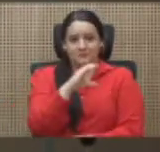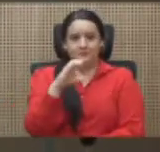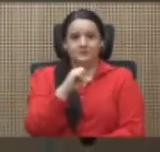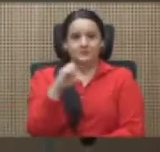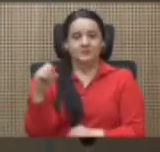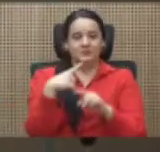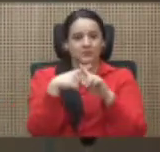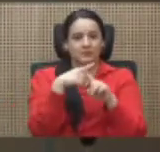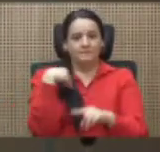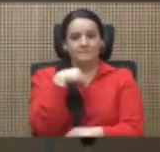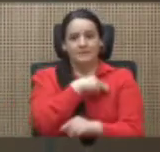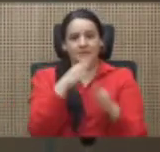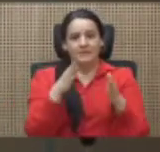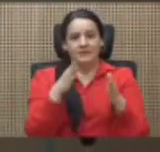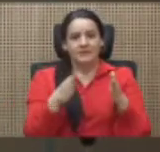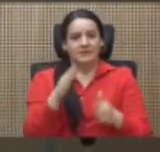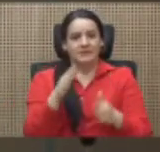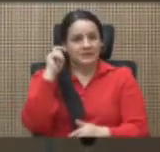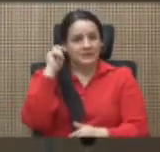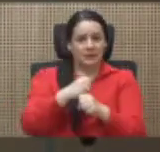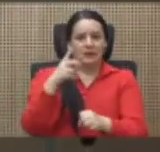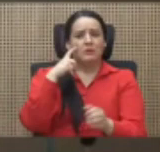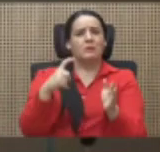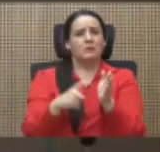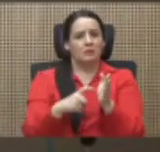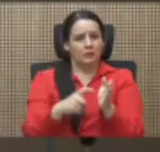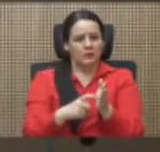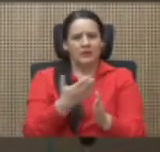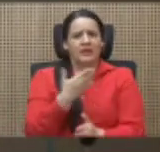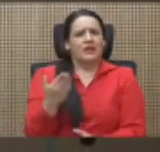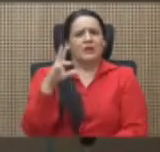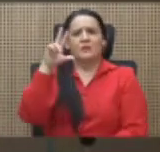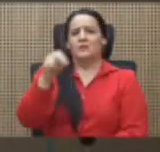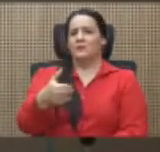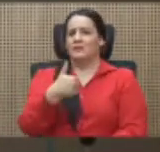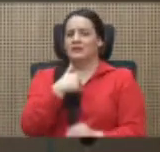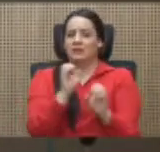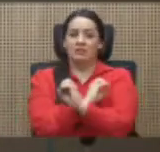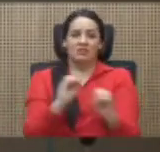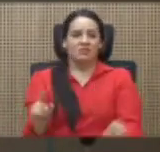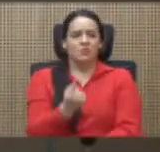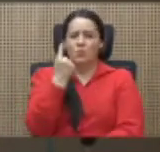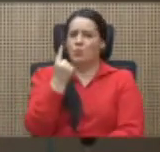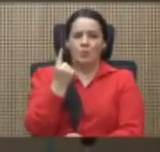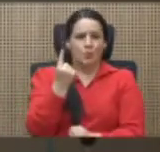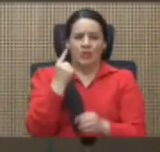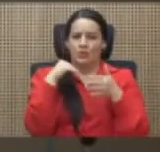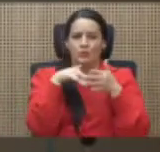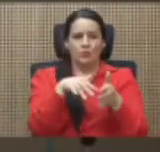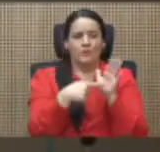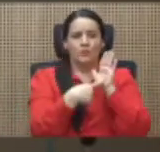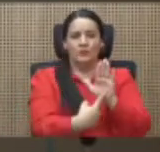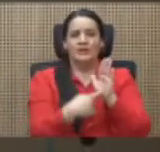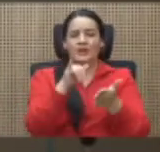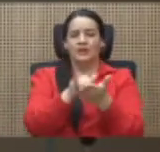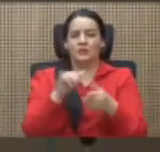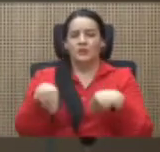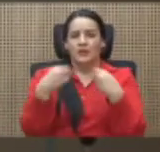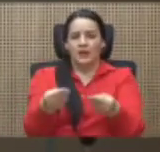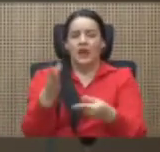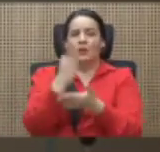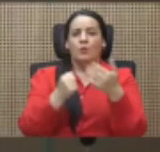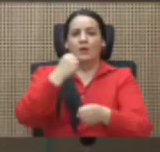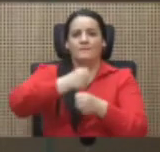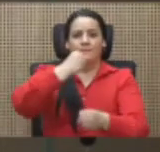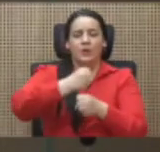ex ministra de Trabajo, reconoció abiertamente que no tienen un solo estudio que demuestre que esto generará algún empleo de calidad.